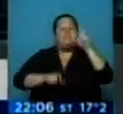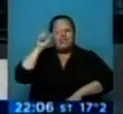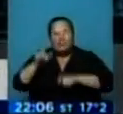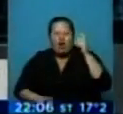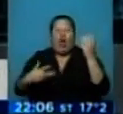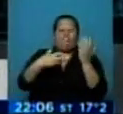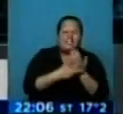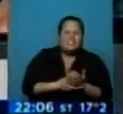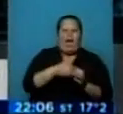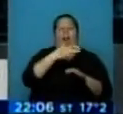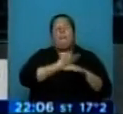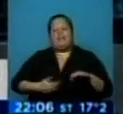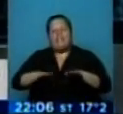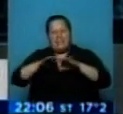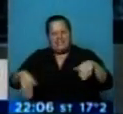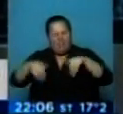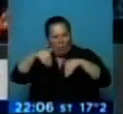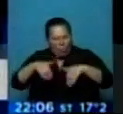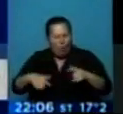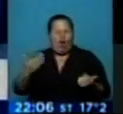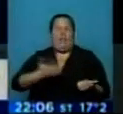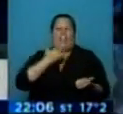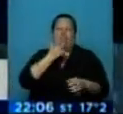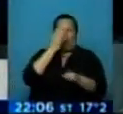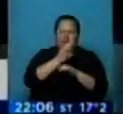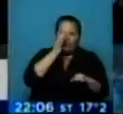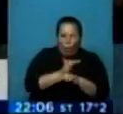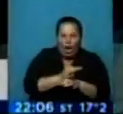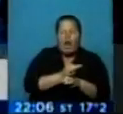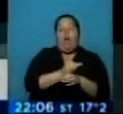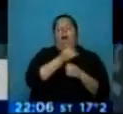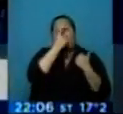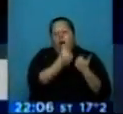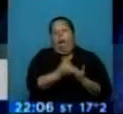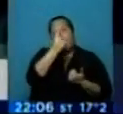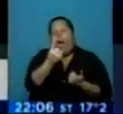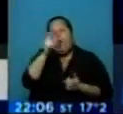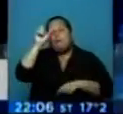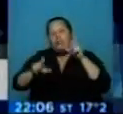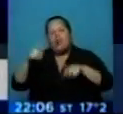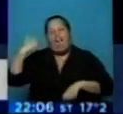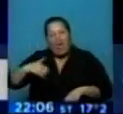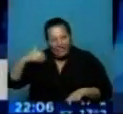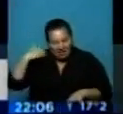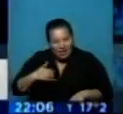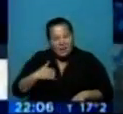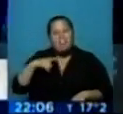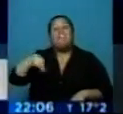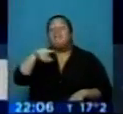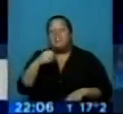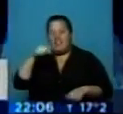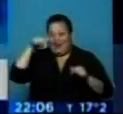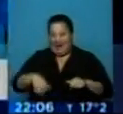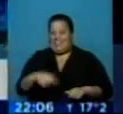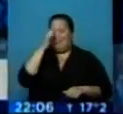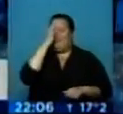los fiscales, presidentes de mesa, directores de escuela y cada uno de los argentinos que hizo de